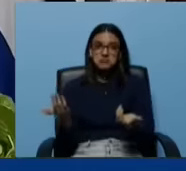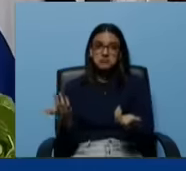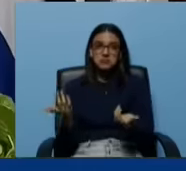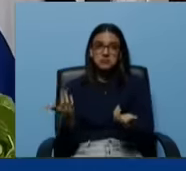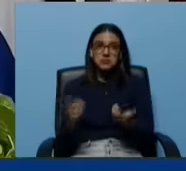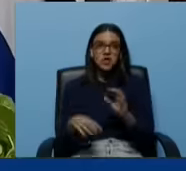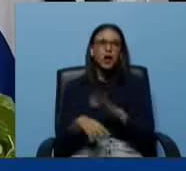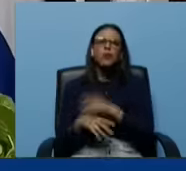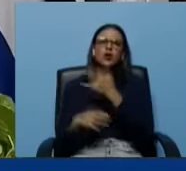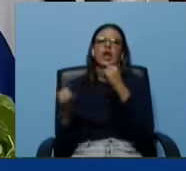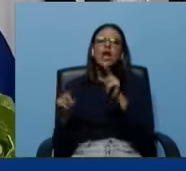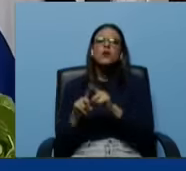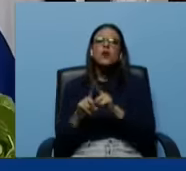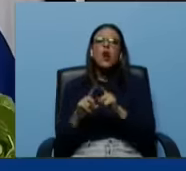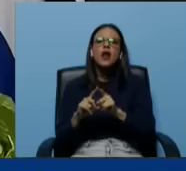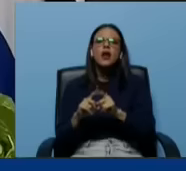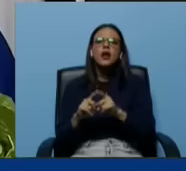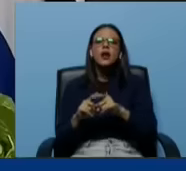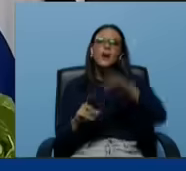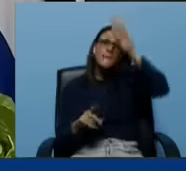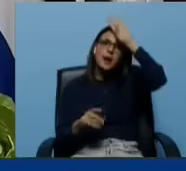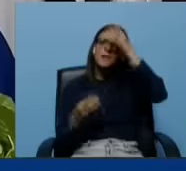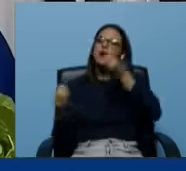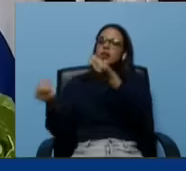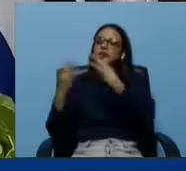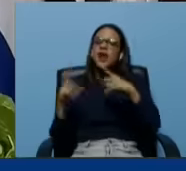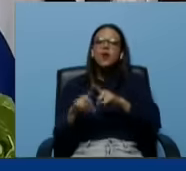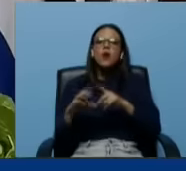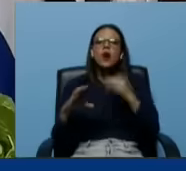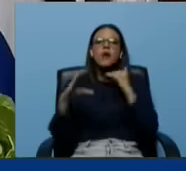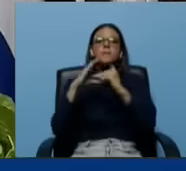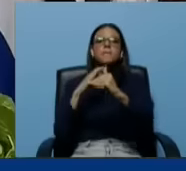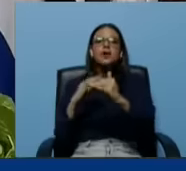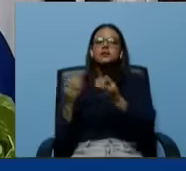porque tenía un mensaje del Papa,